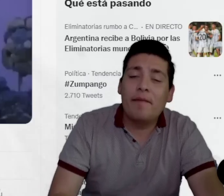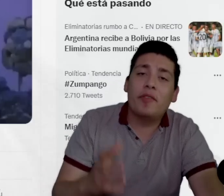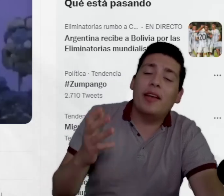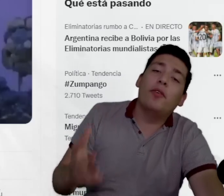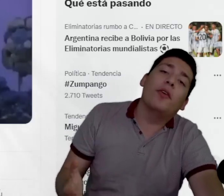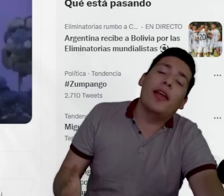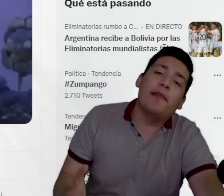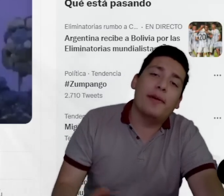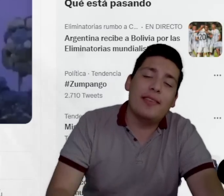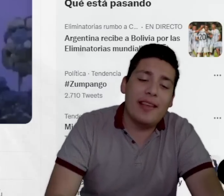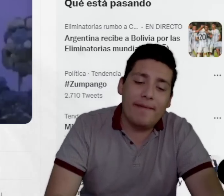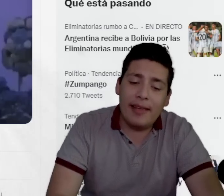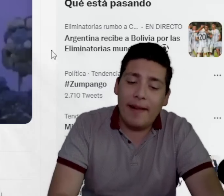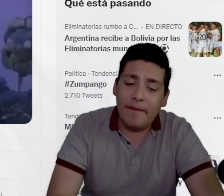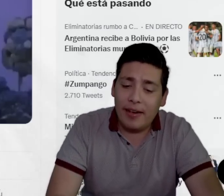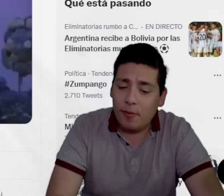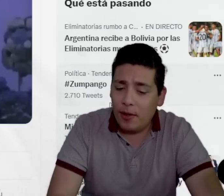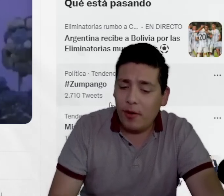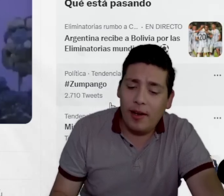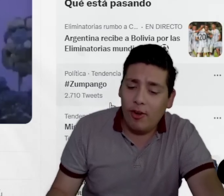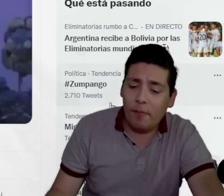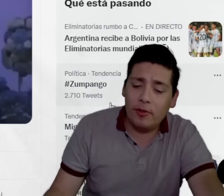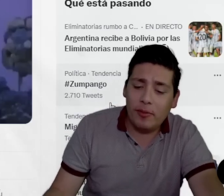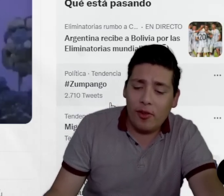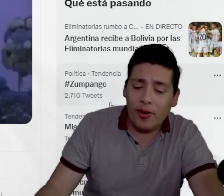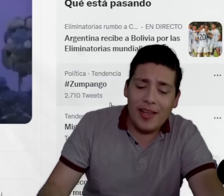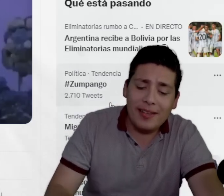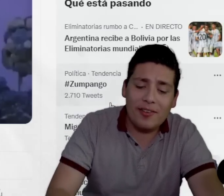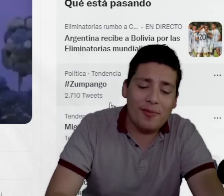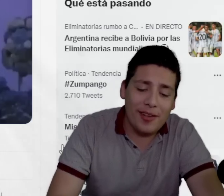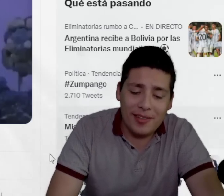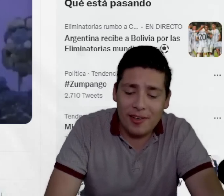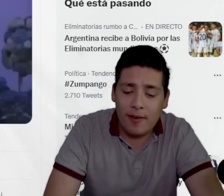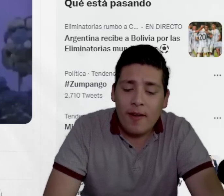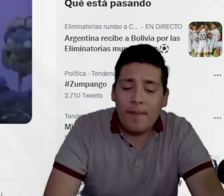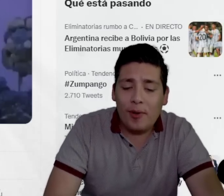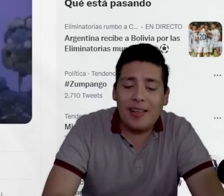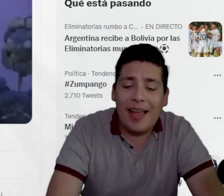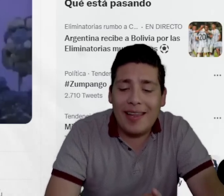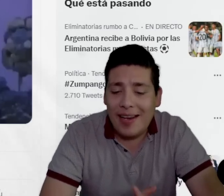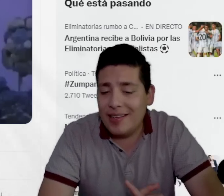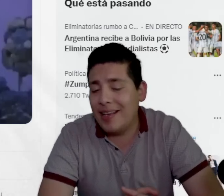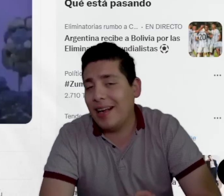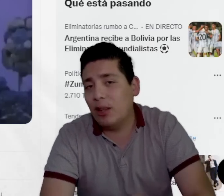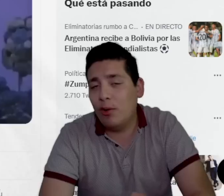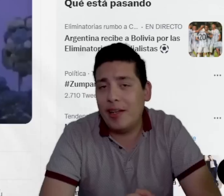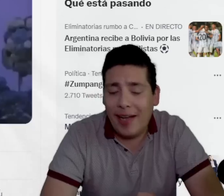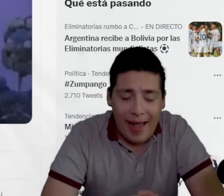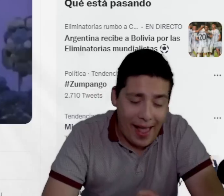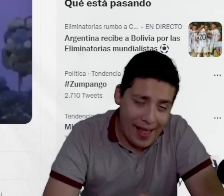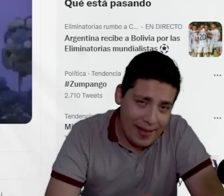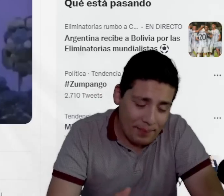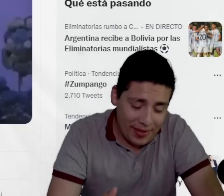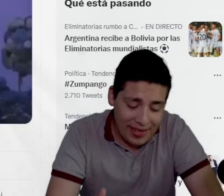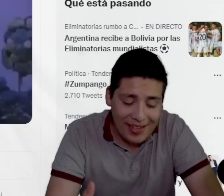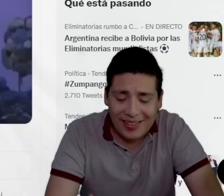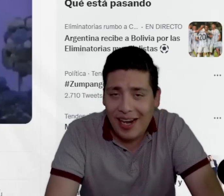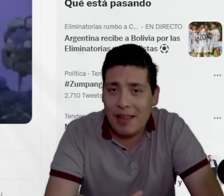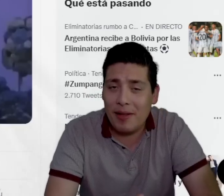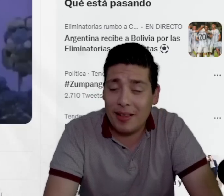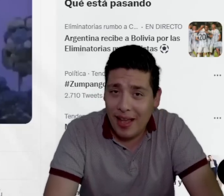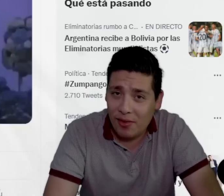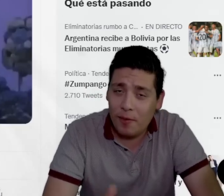nivel llegó el presidente Andrés Manuel López Obrador. Y es que, como les digo, pues la Iglesia Católica se